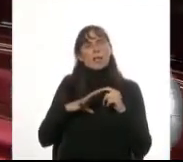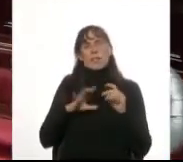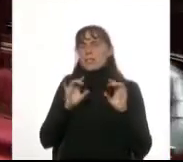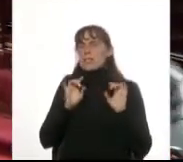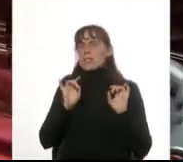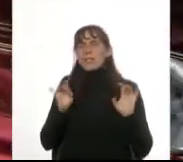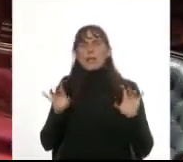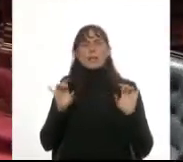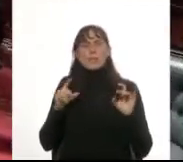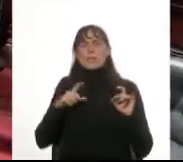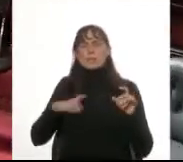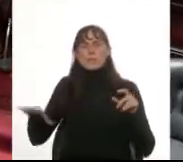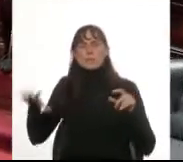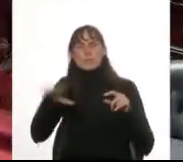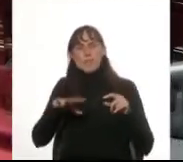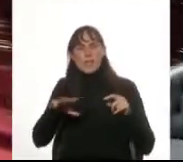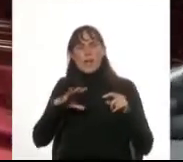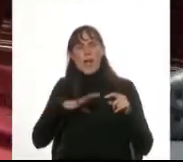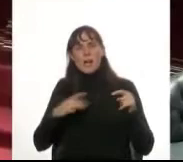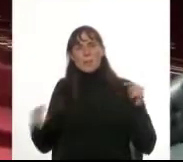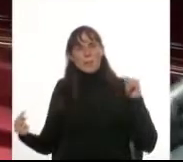inevitables que tiene la sociedad.